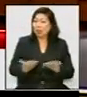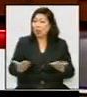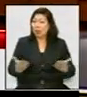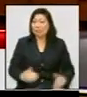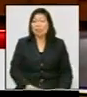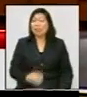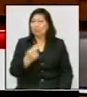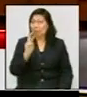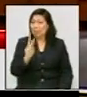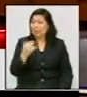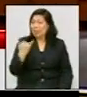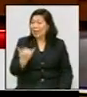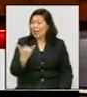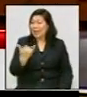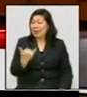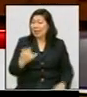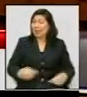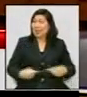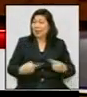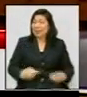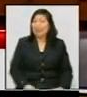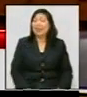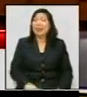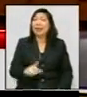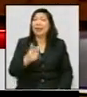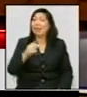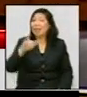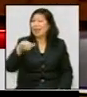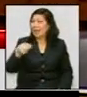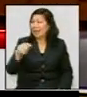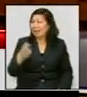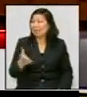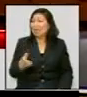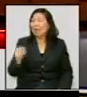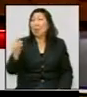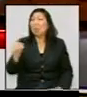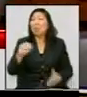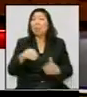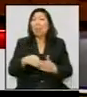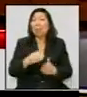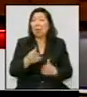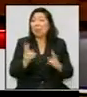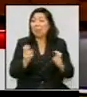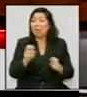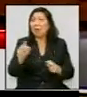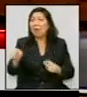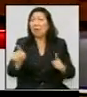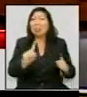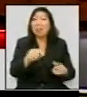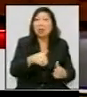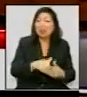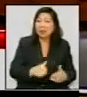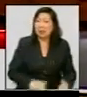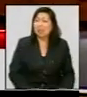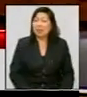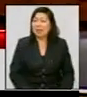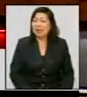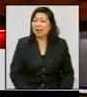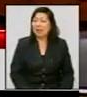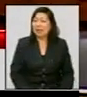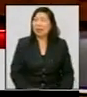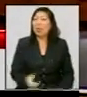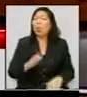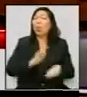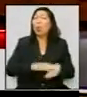Lo hemos visto acá, en el debate del caso Lava Jato. Se ha dicho, fulanito votó por tal tema, fulanito no votó por tal otro tema. Ah,